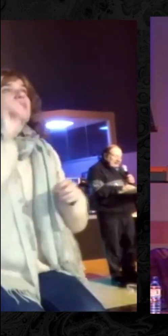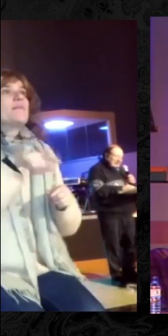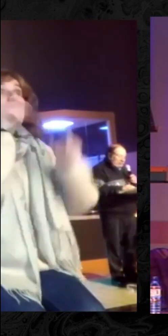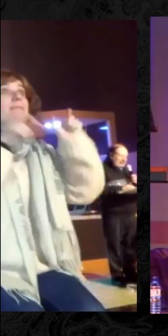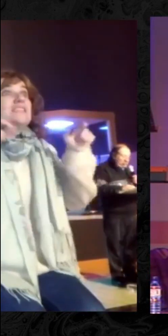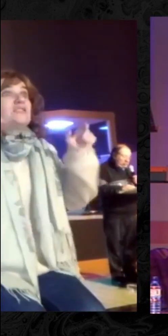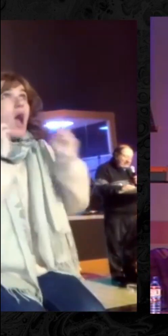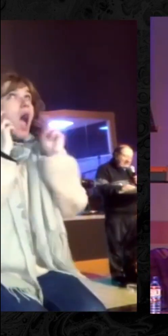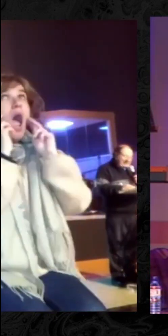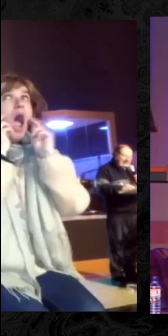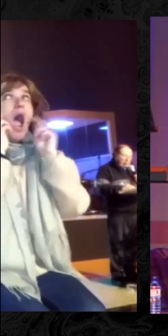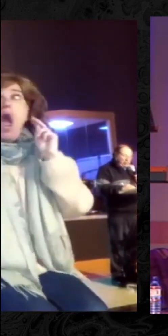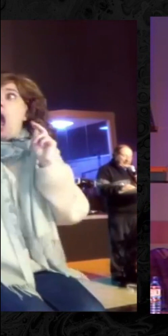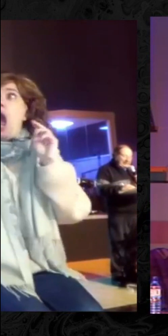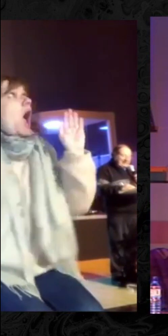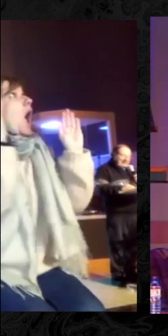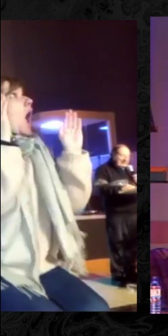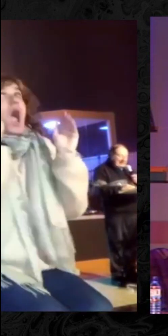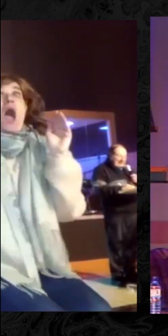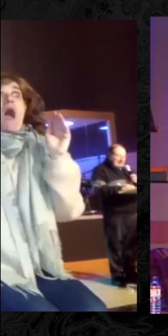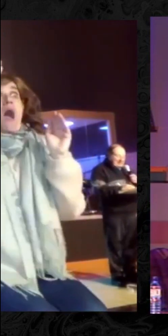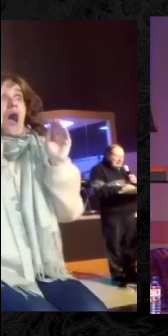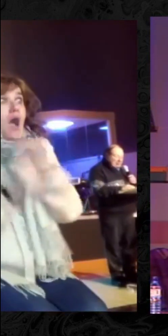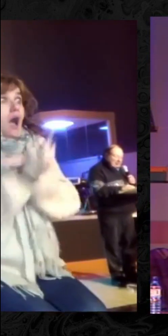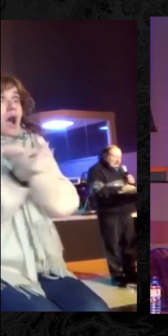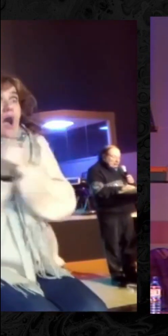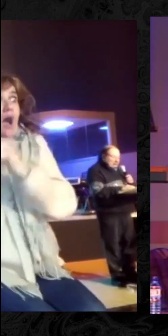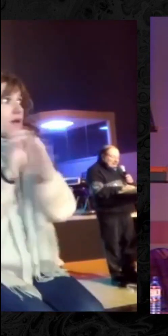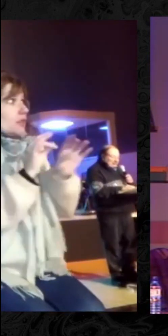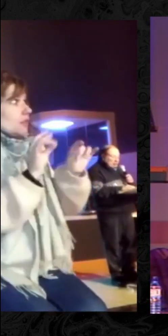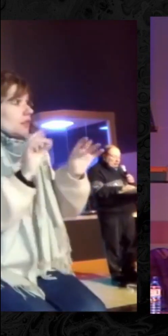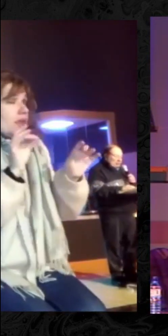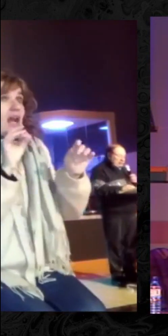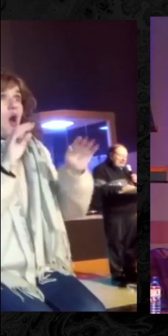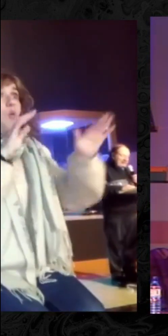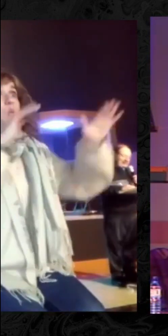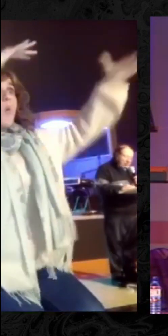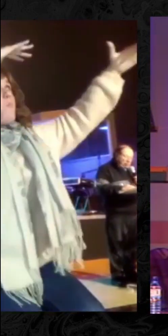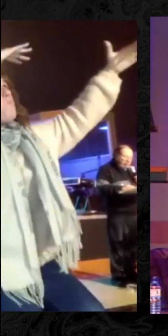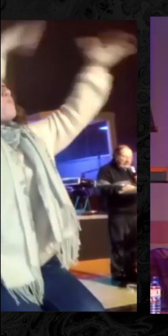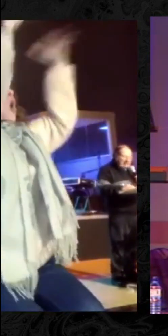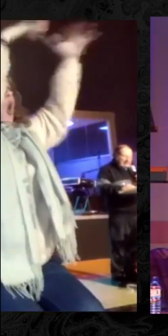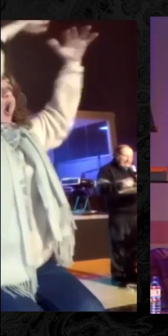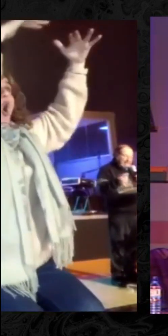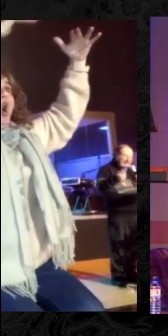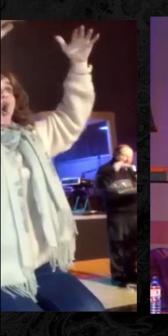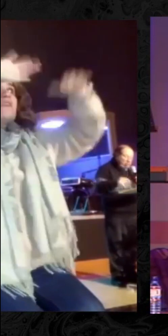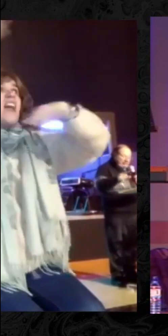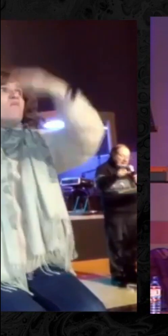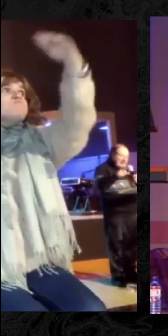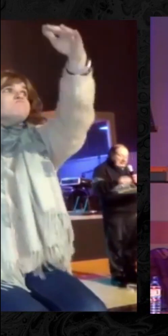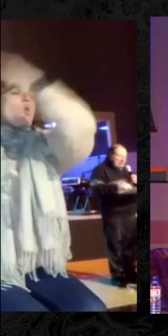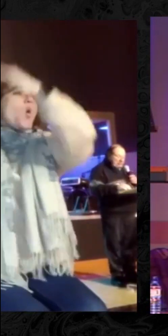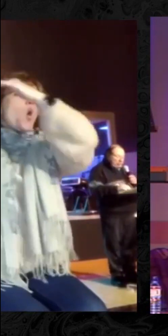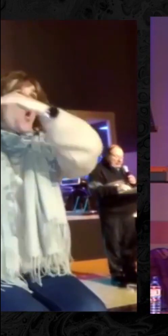la expectación de las cosas que sobrevendrán en la tierra Porque las potencias de los cielos serán conmovidas entonces